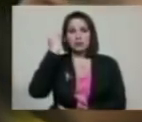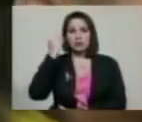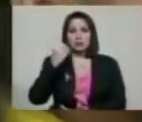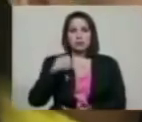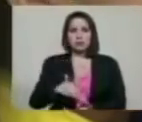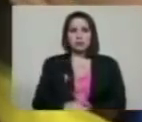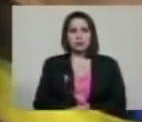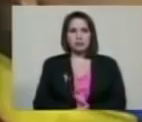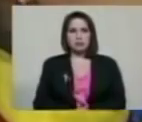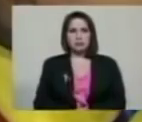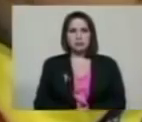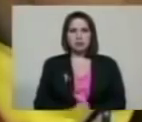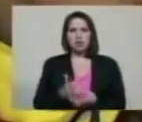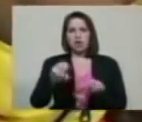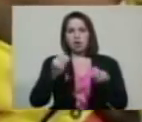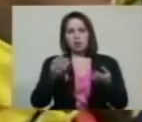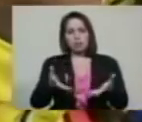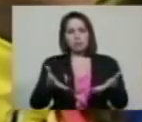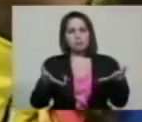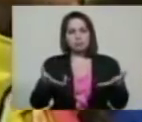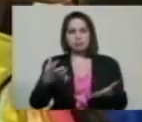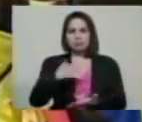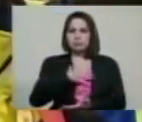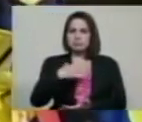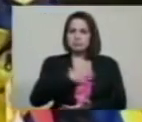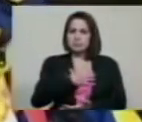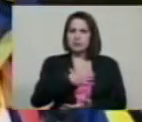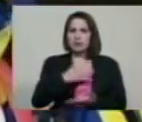cómo premiar el esfuerzo y el logro,